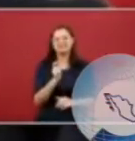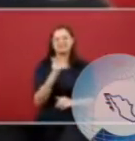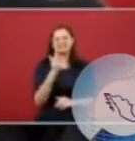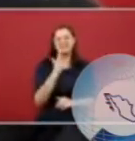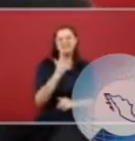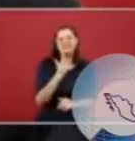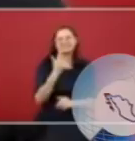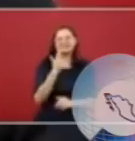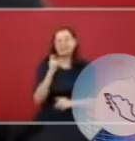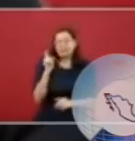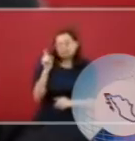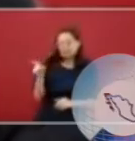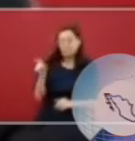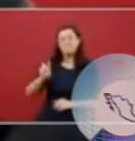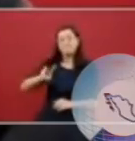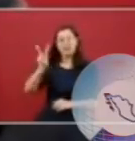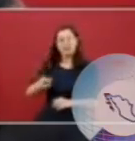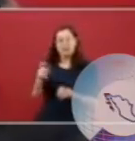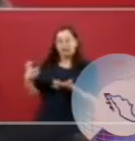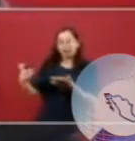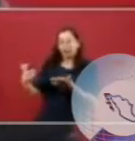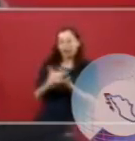a la gallina de los huevos de oro.